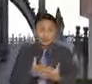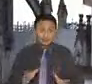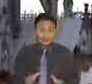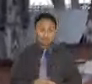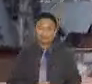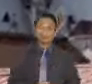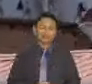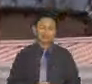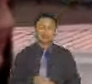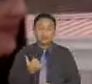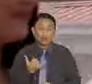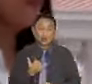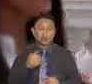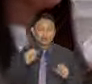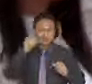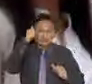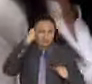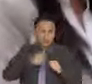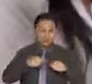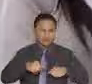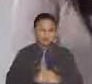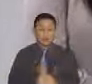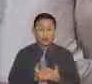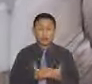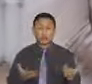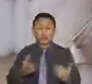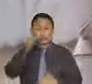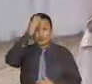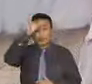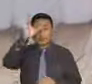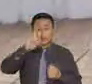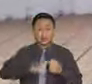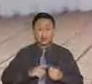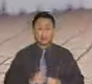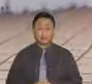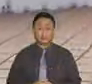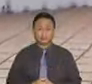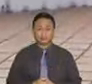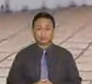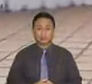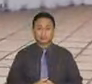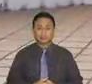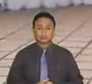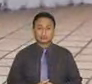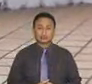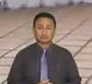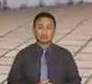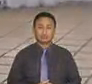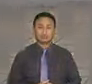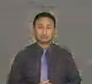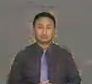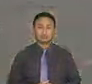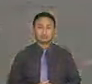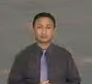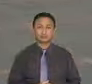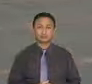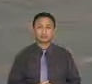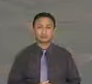anhela que se recuerde como ese patrimonio cultural de Quito informó Adriana rojas